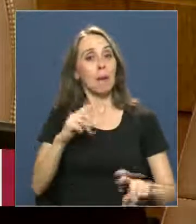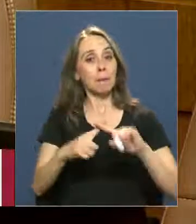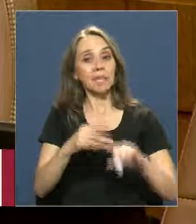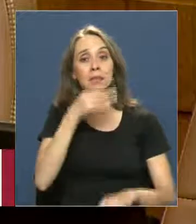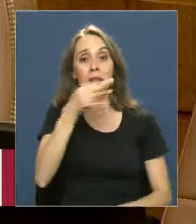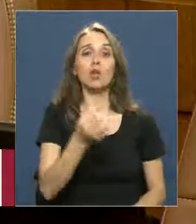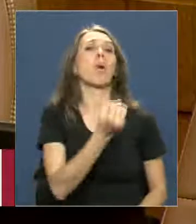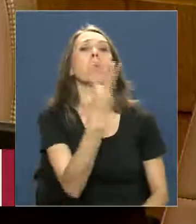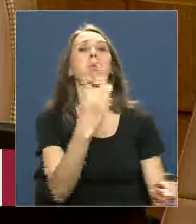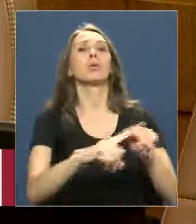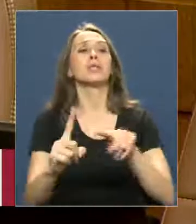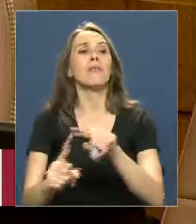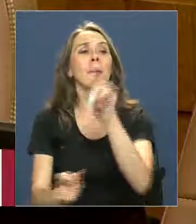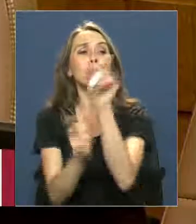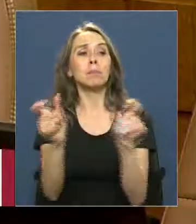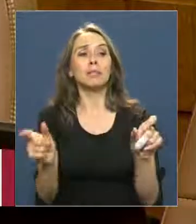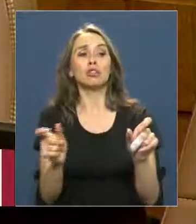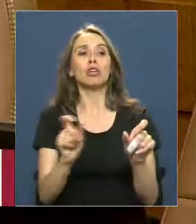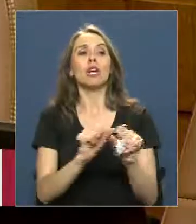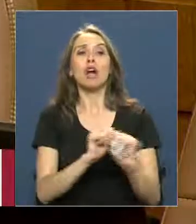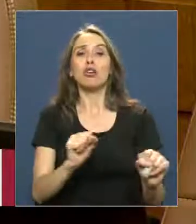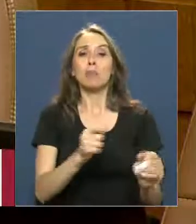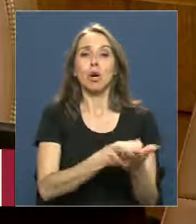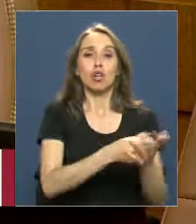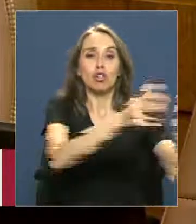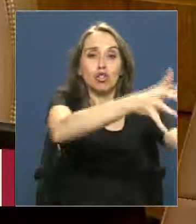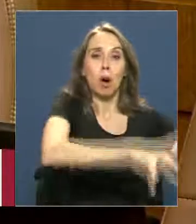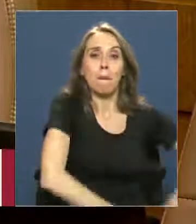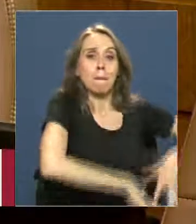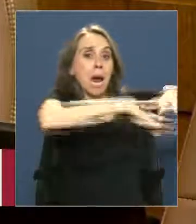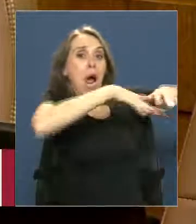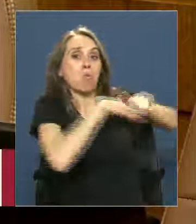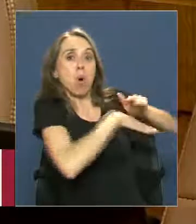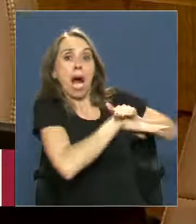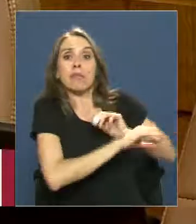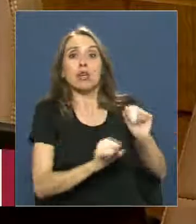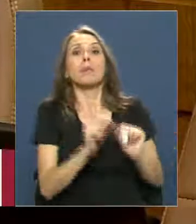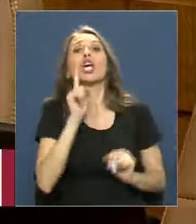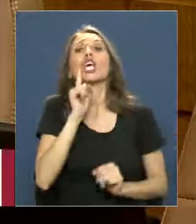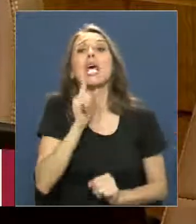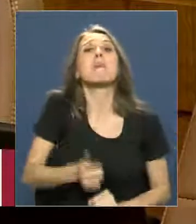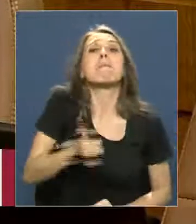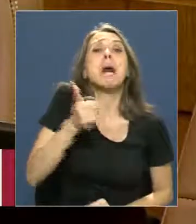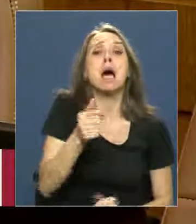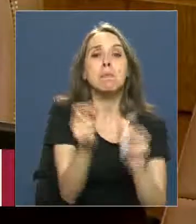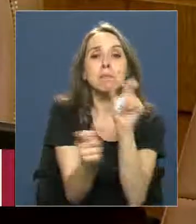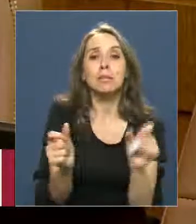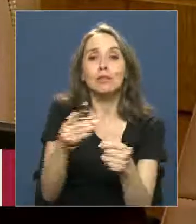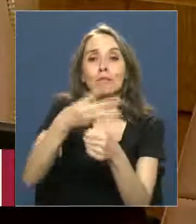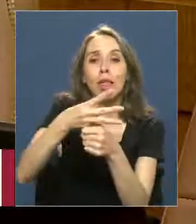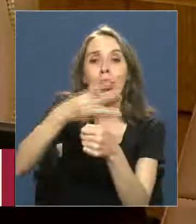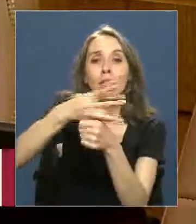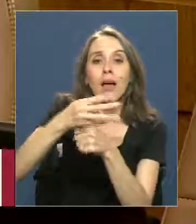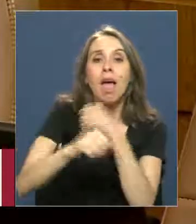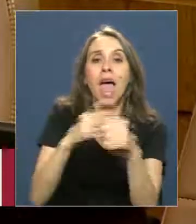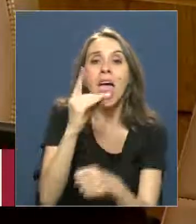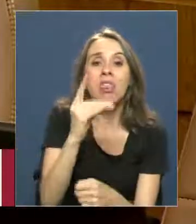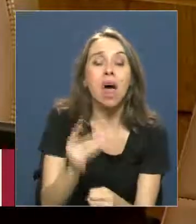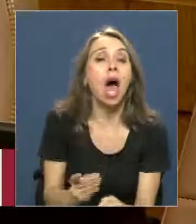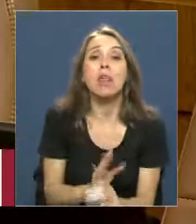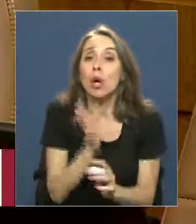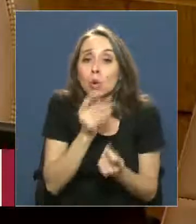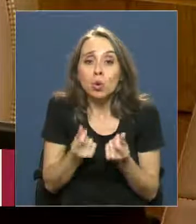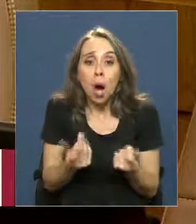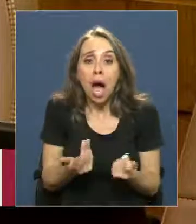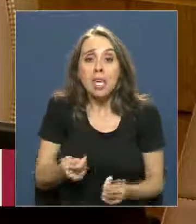veces quienes no pueden acaparar son justamente los adultos mayores, personas mayores que no tienen los recursos, que ganan una jubilación